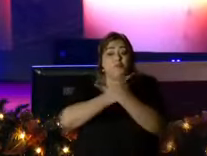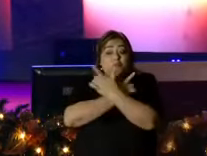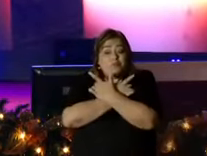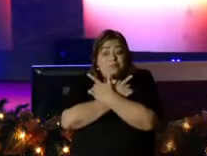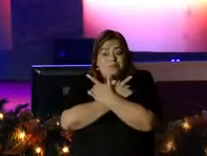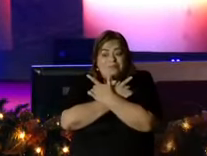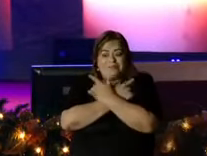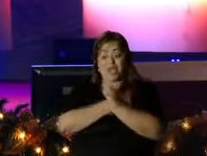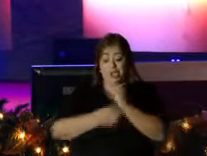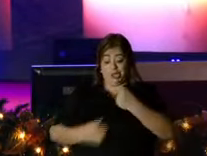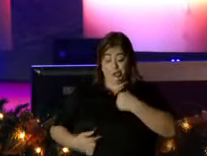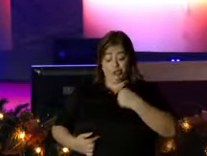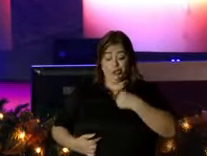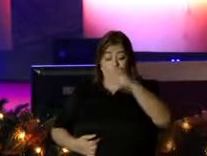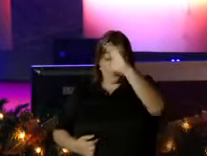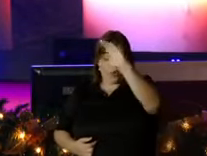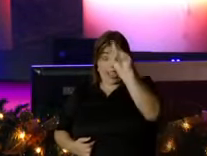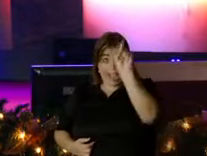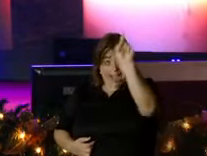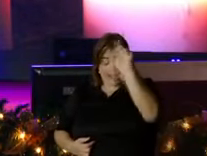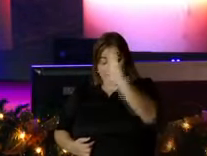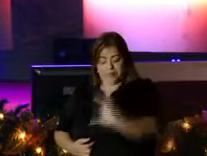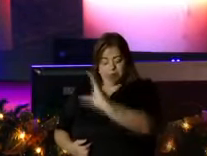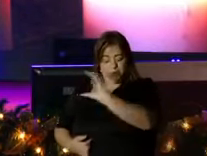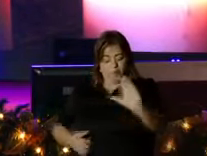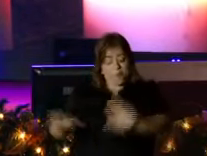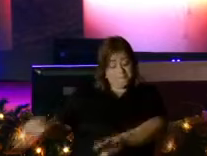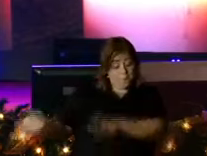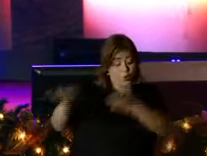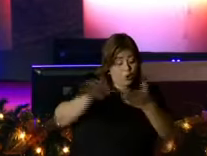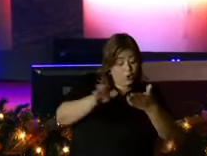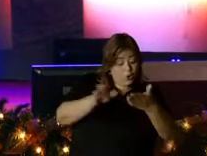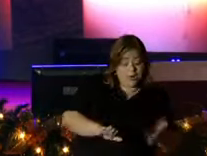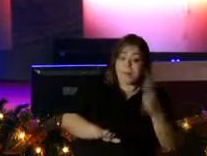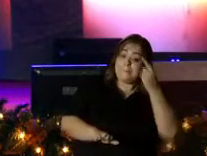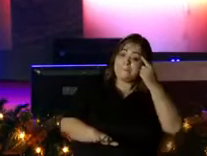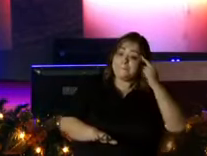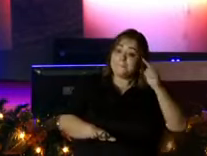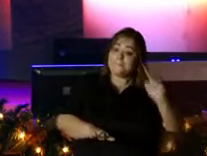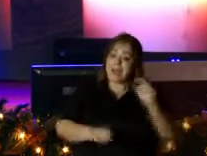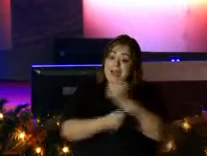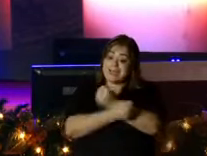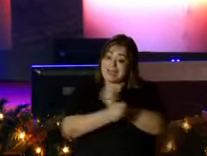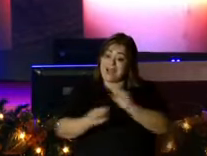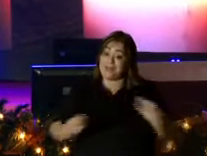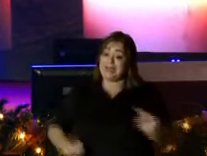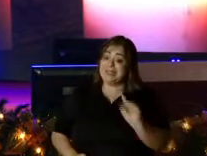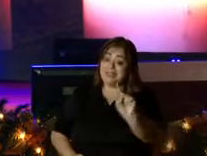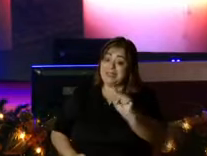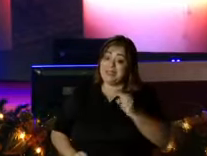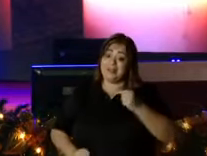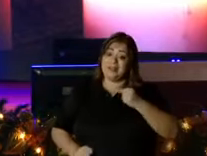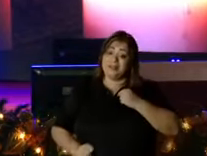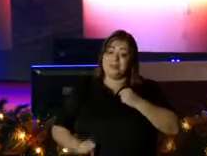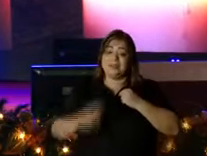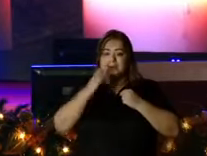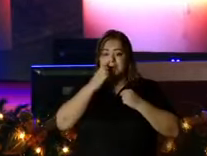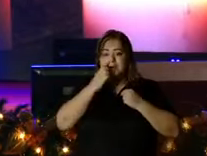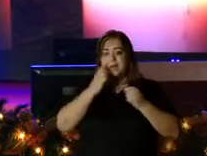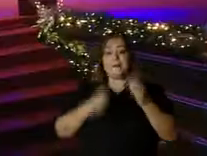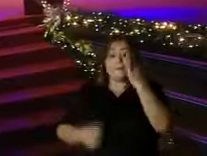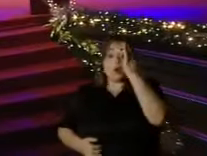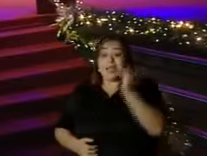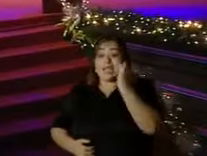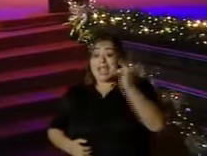vida por ti en la cruz por amor. Dígalo conmigo, por amor. Por